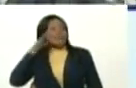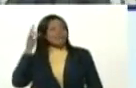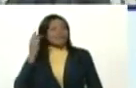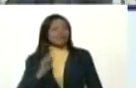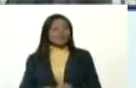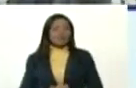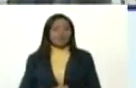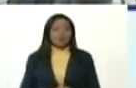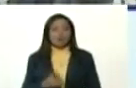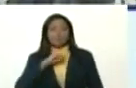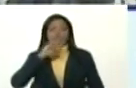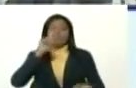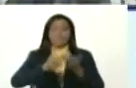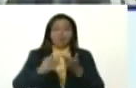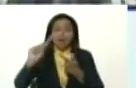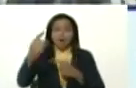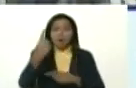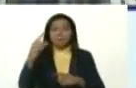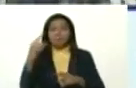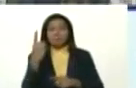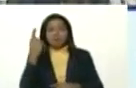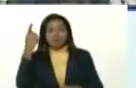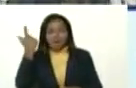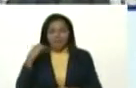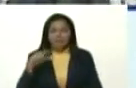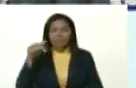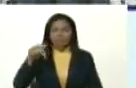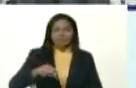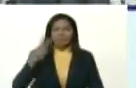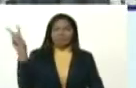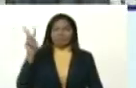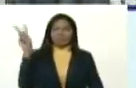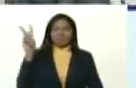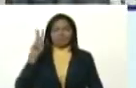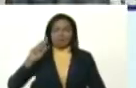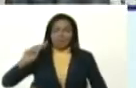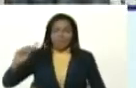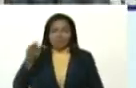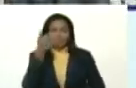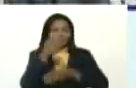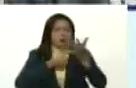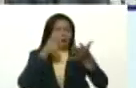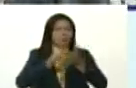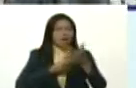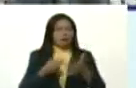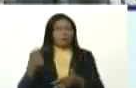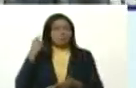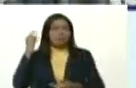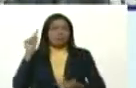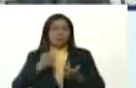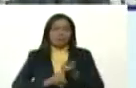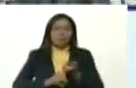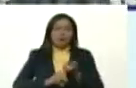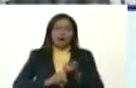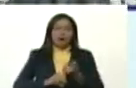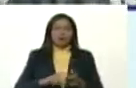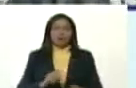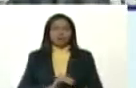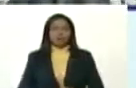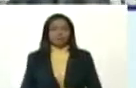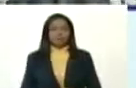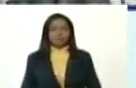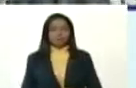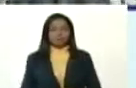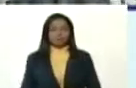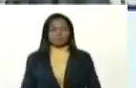primera combatiente, la única primera dama que tiene Venezuela, la primera combatiente, doña Cilia Flores.